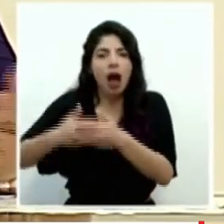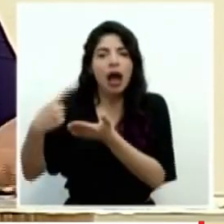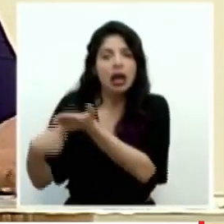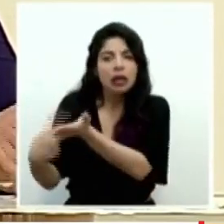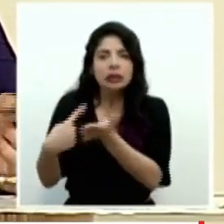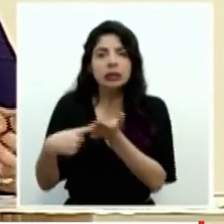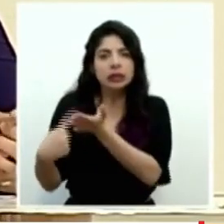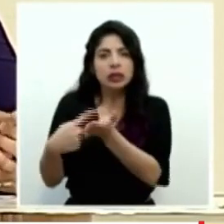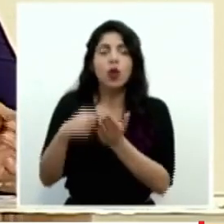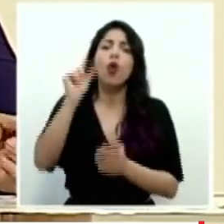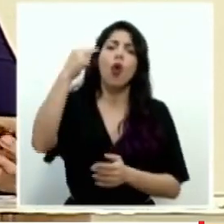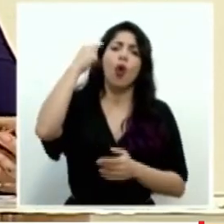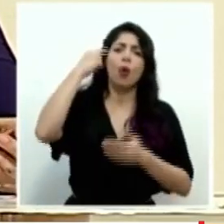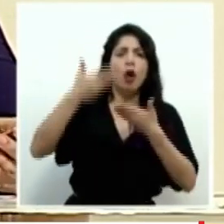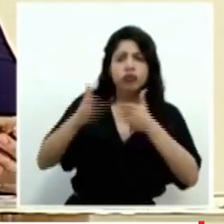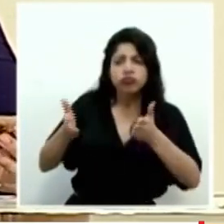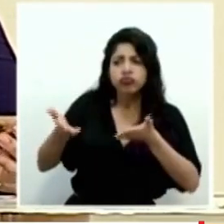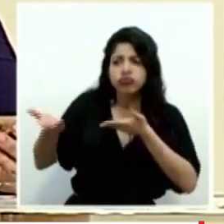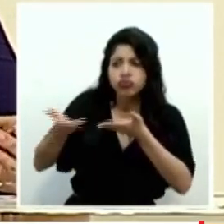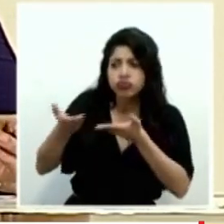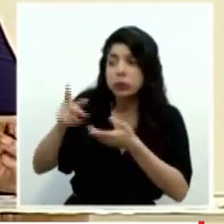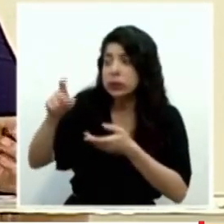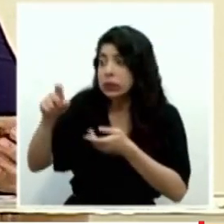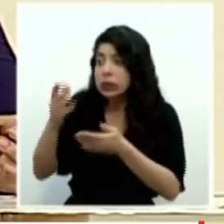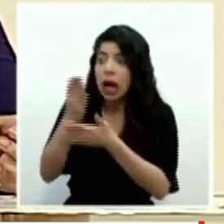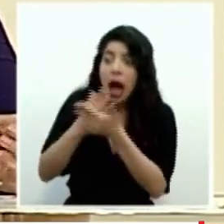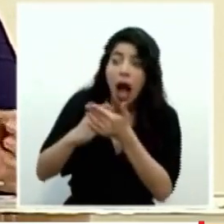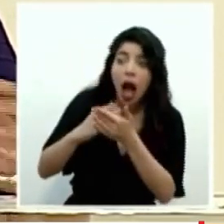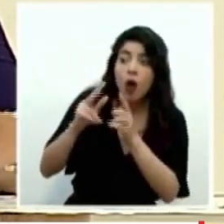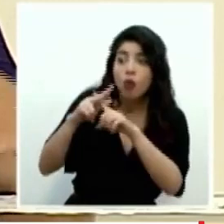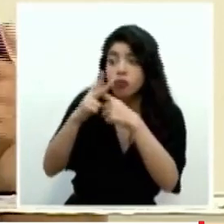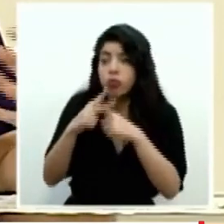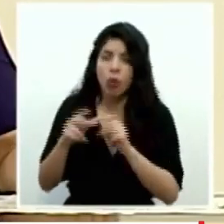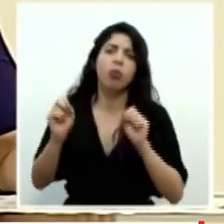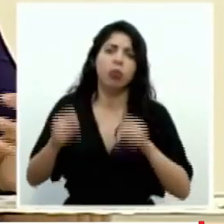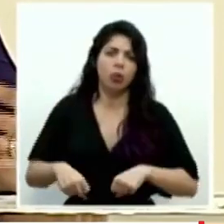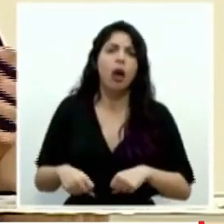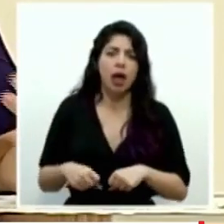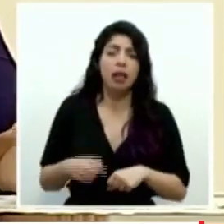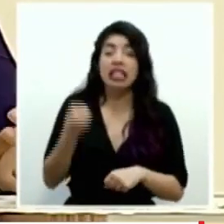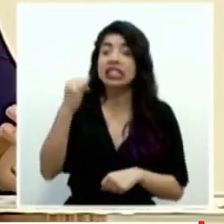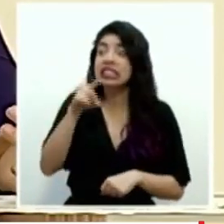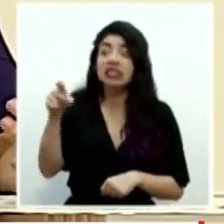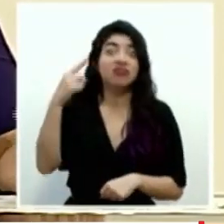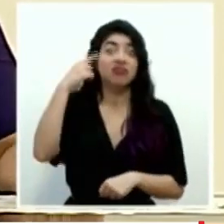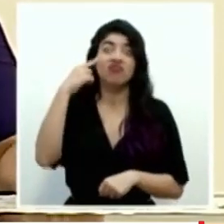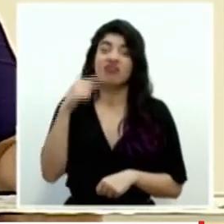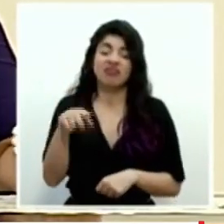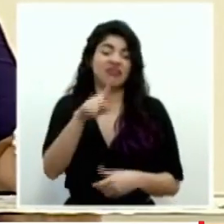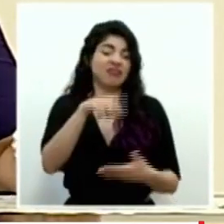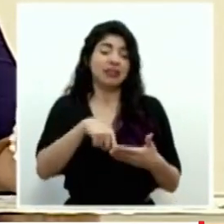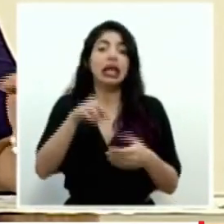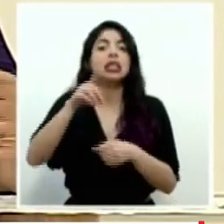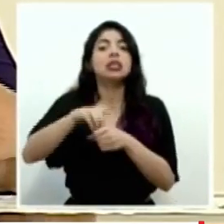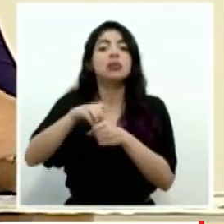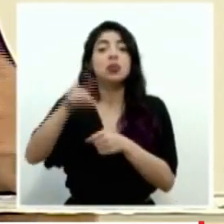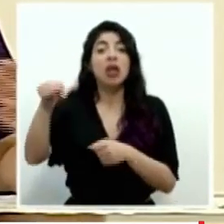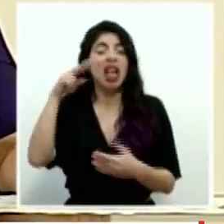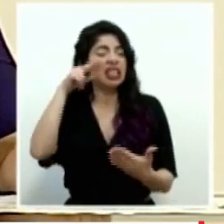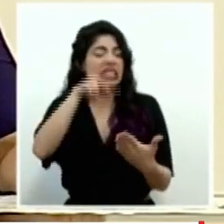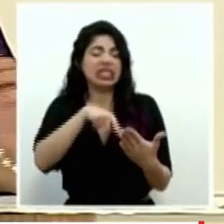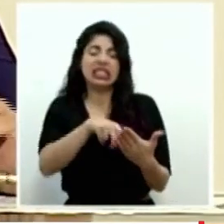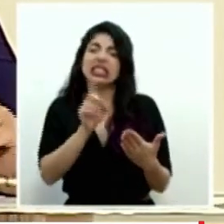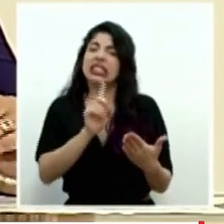de la República tiene toda la apertura para enmendar el texto en aquello que se considere. Si no se considera oportuno por las y los señores